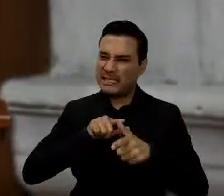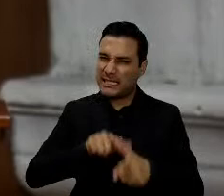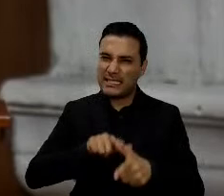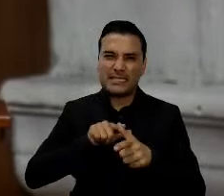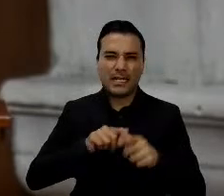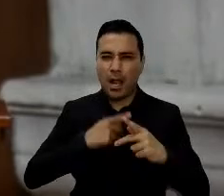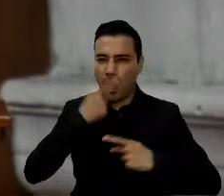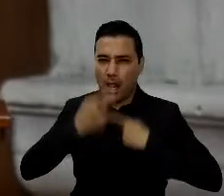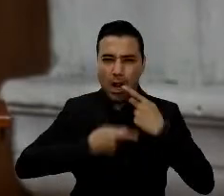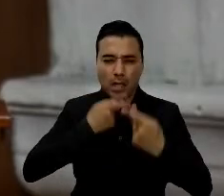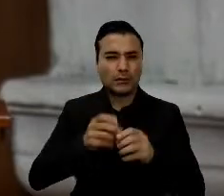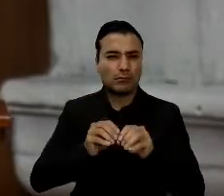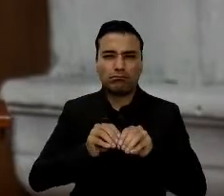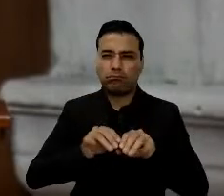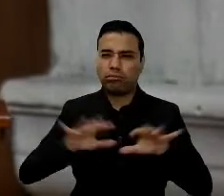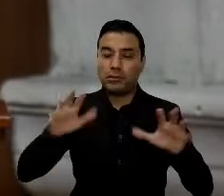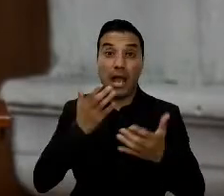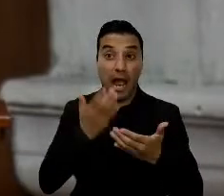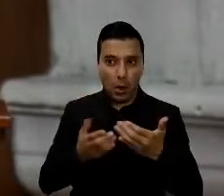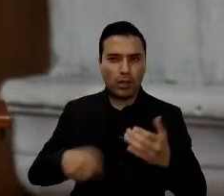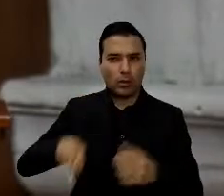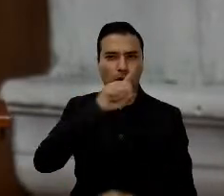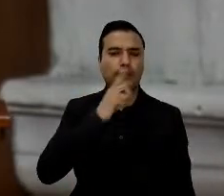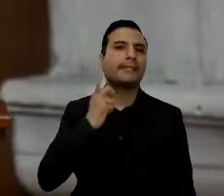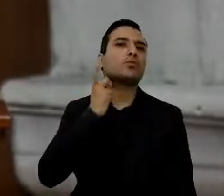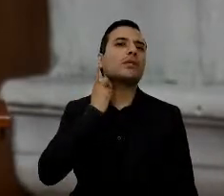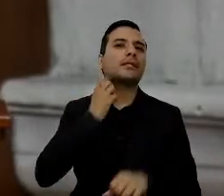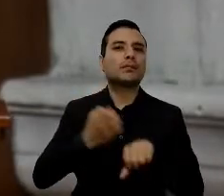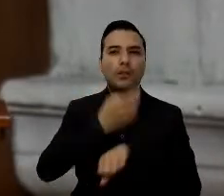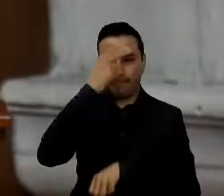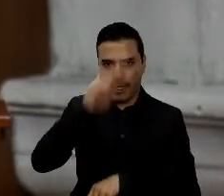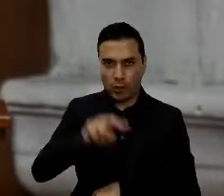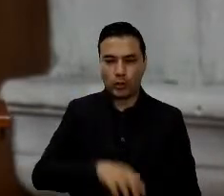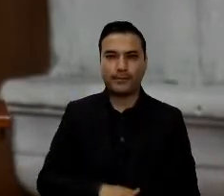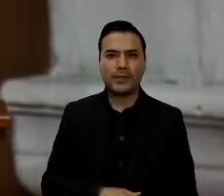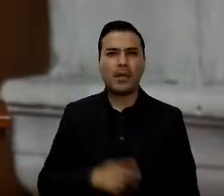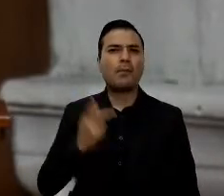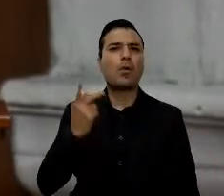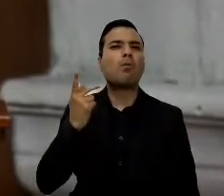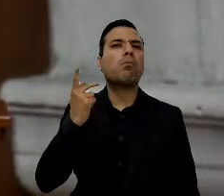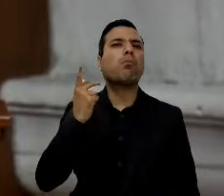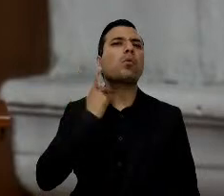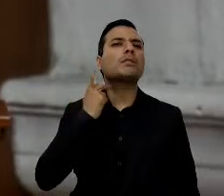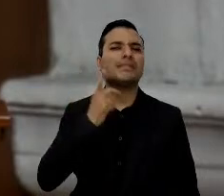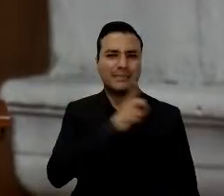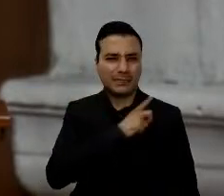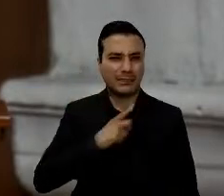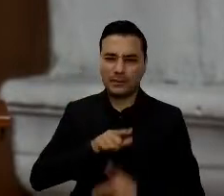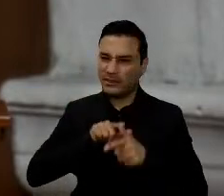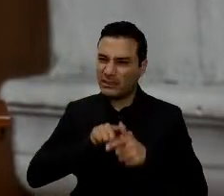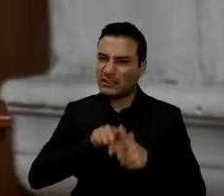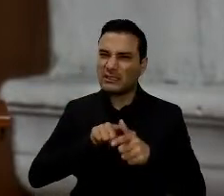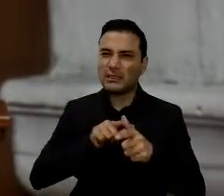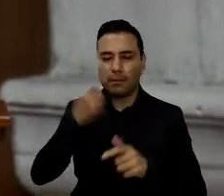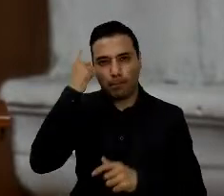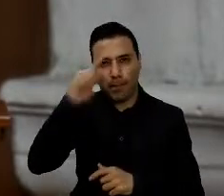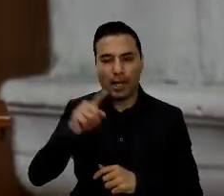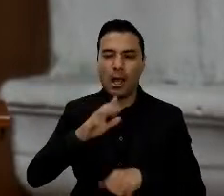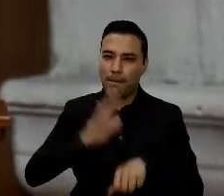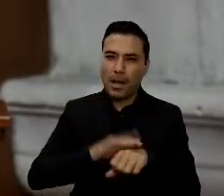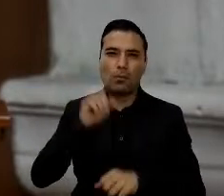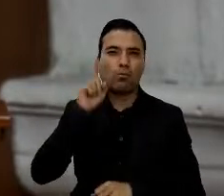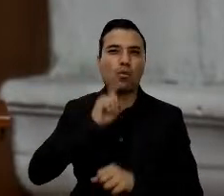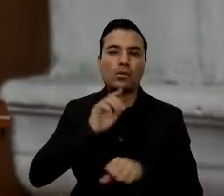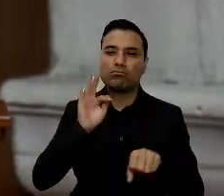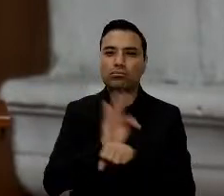Hoy somos diputadas locales pero la política se construye para más mujeres la política se construye para